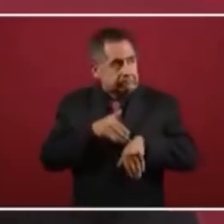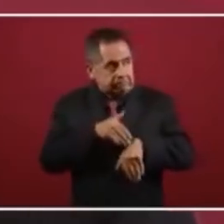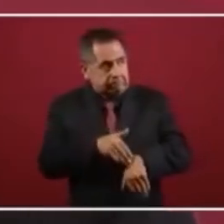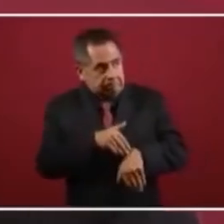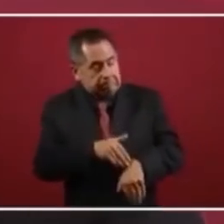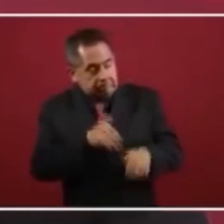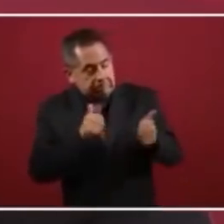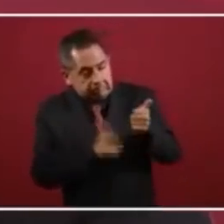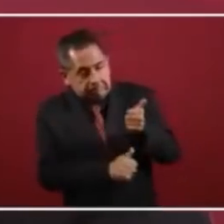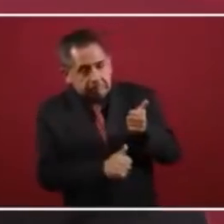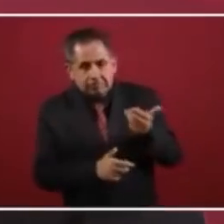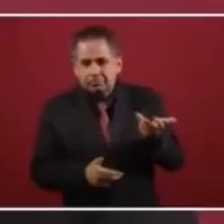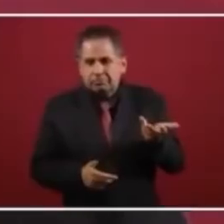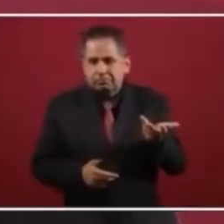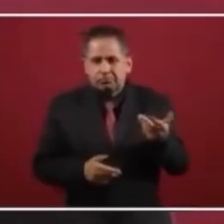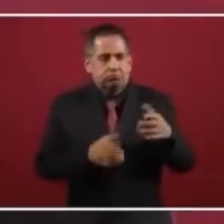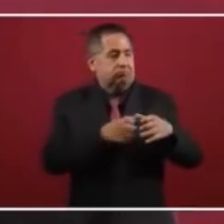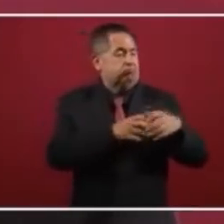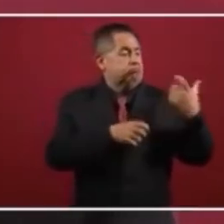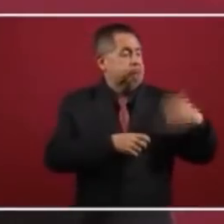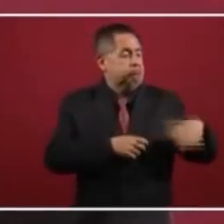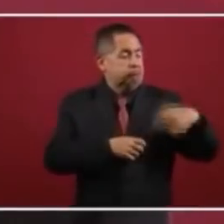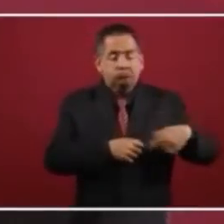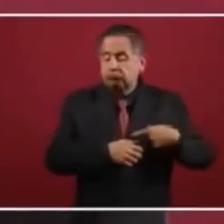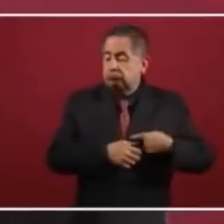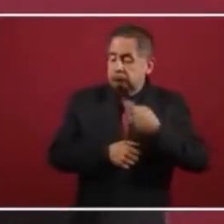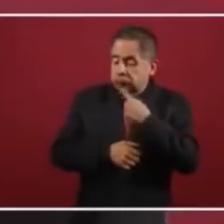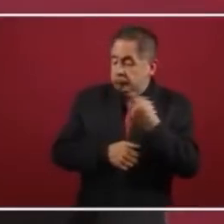los potentados,